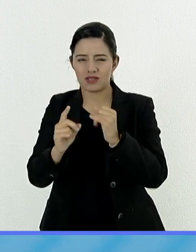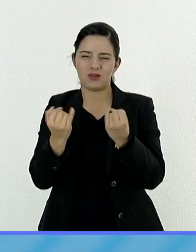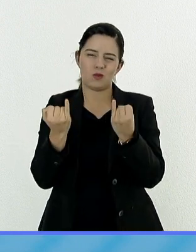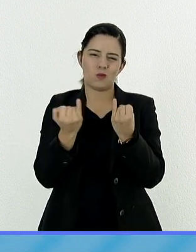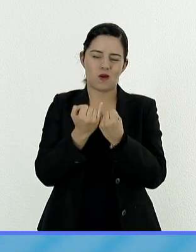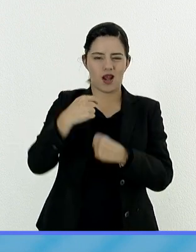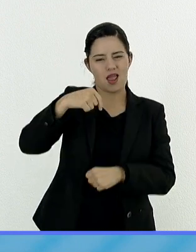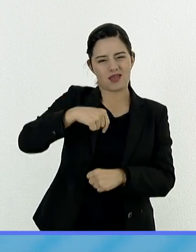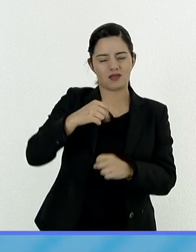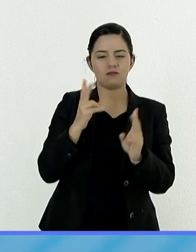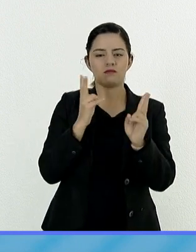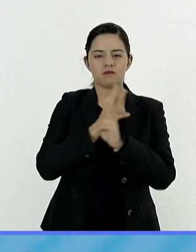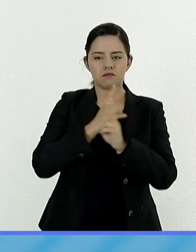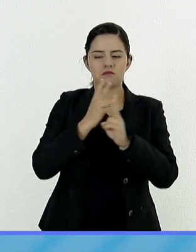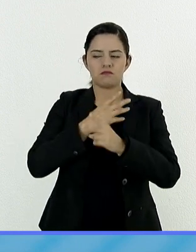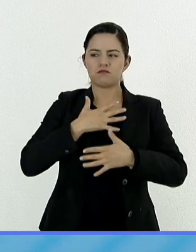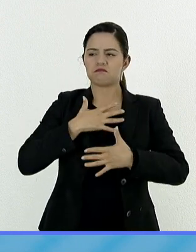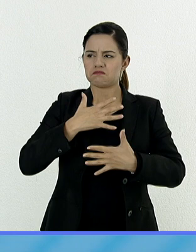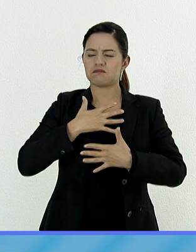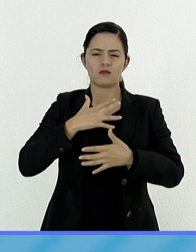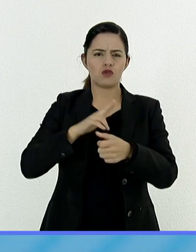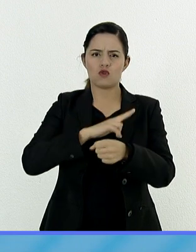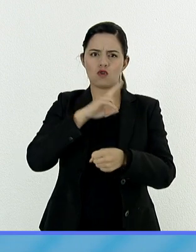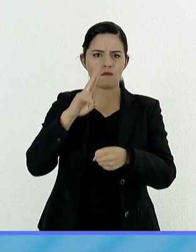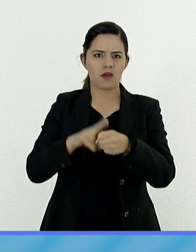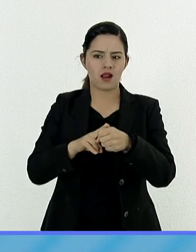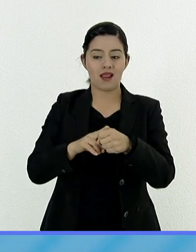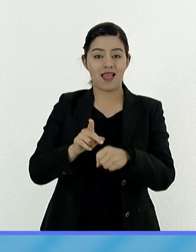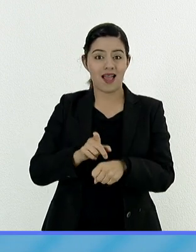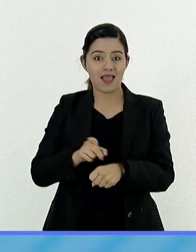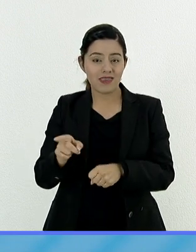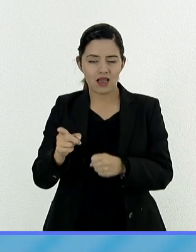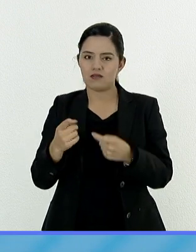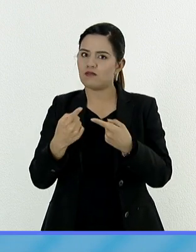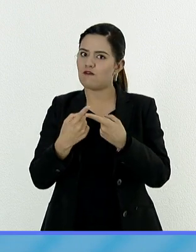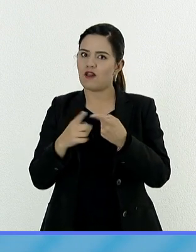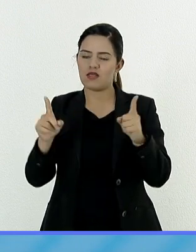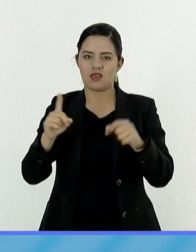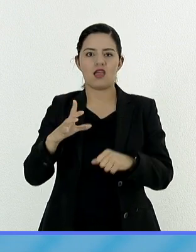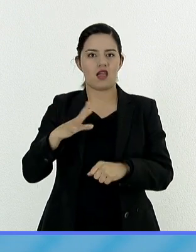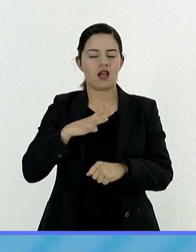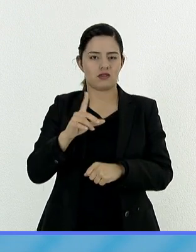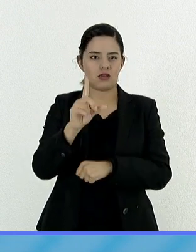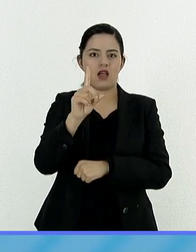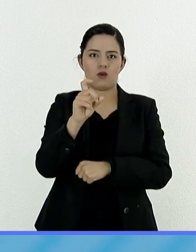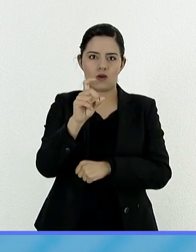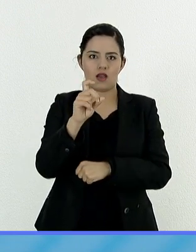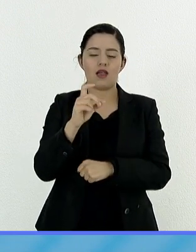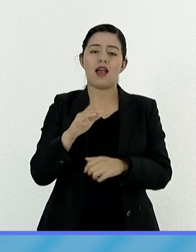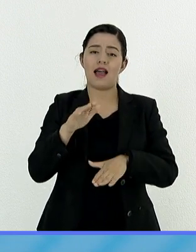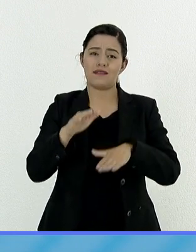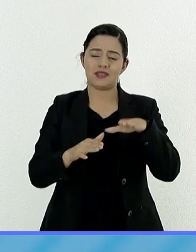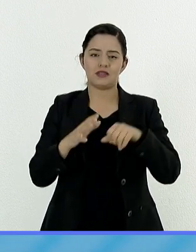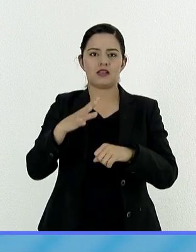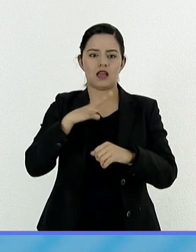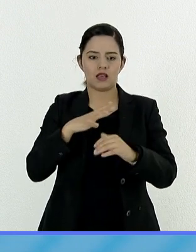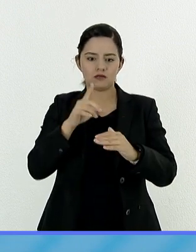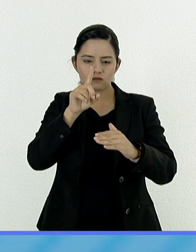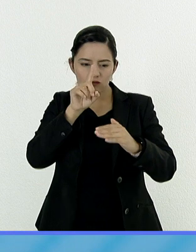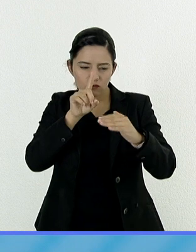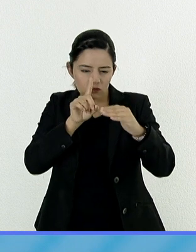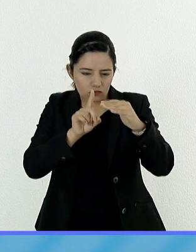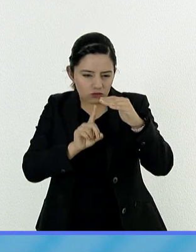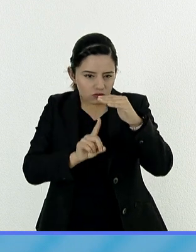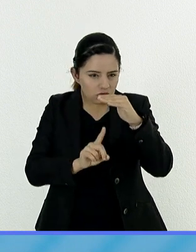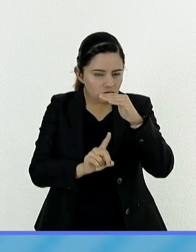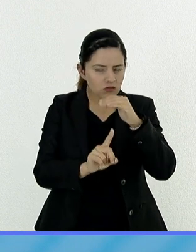normalmente a través del aire Porque aquí tenemos agua en algunas de las cuevas que no tienen agua pero que siempre de